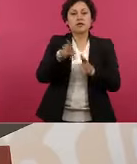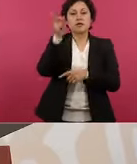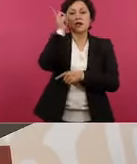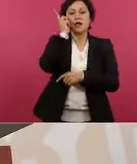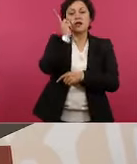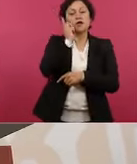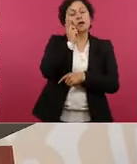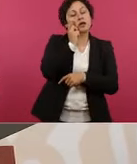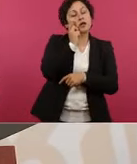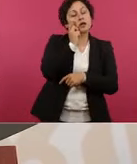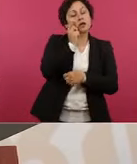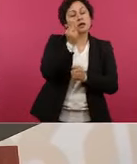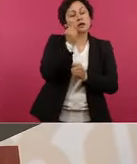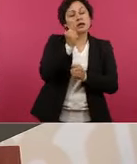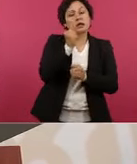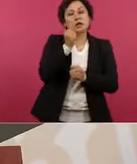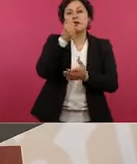Y así, ¿no?